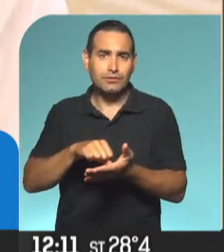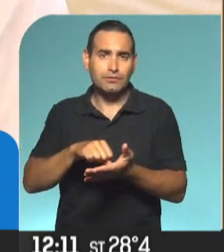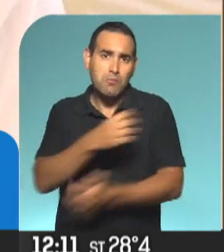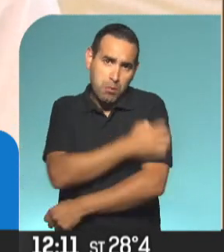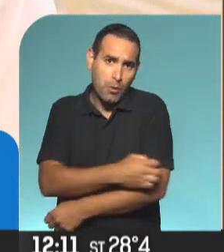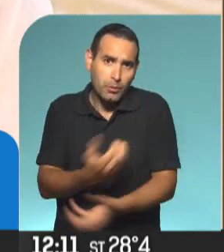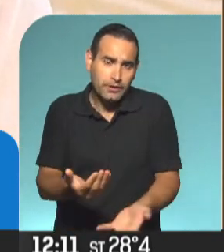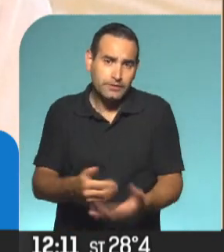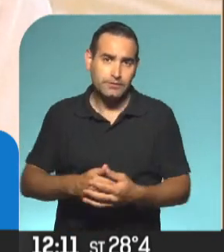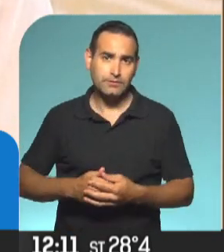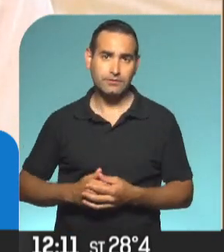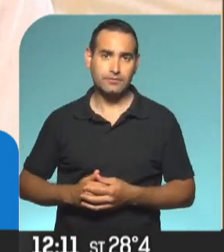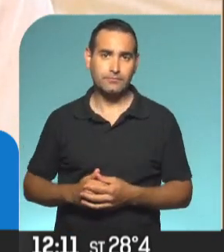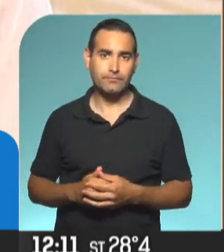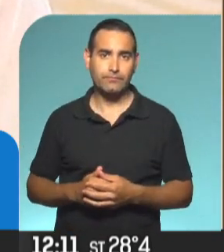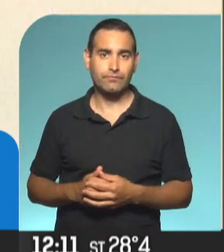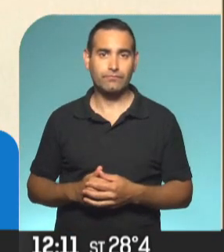más pobres.